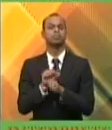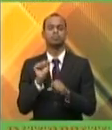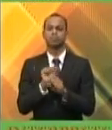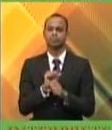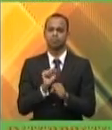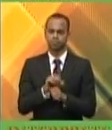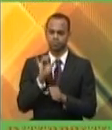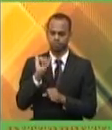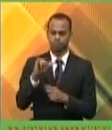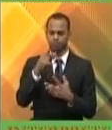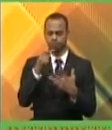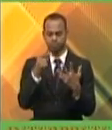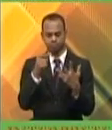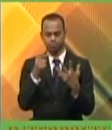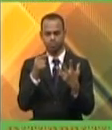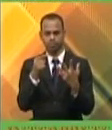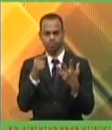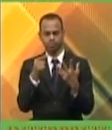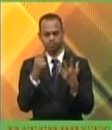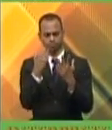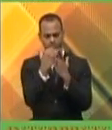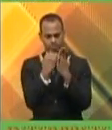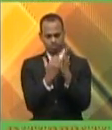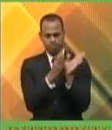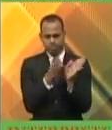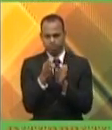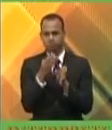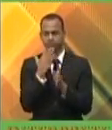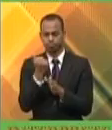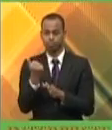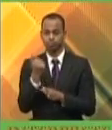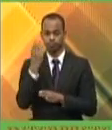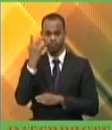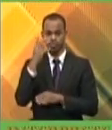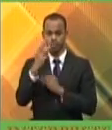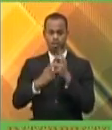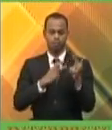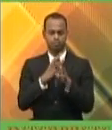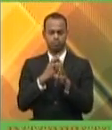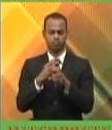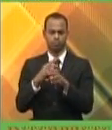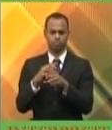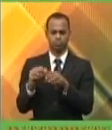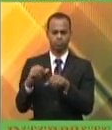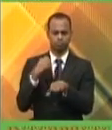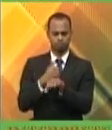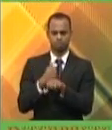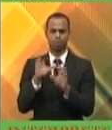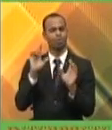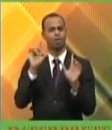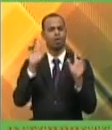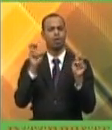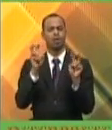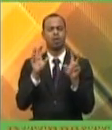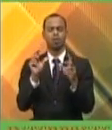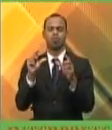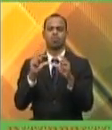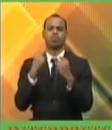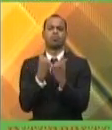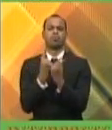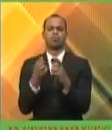esas estructuras porque porque el mundo está hecho para determinada para determinado grupo de personas